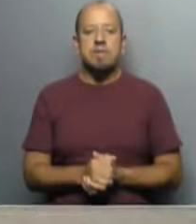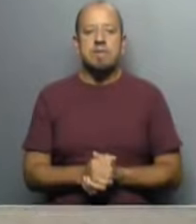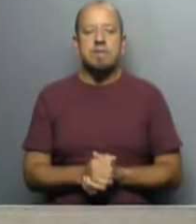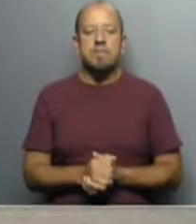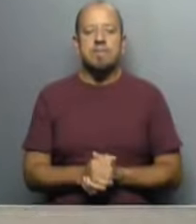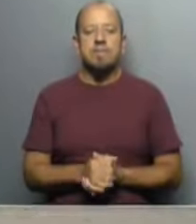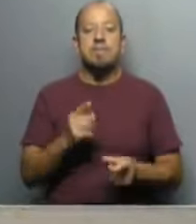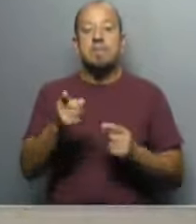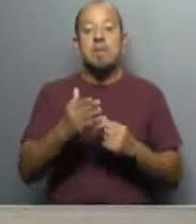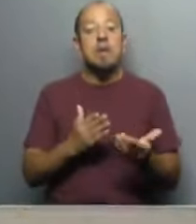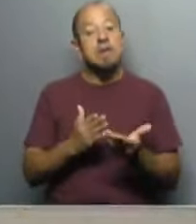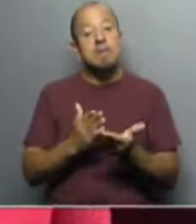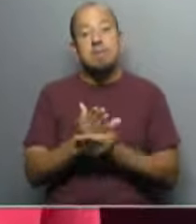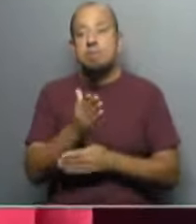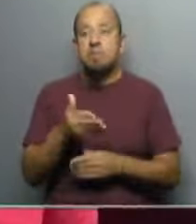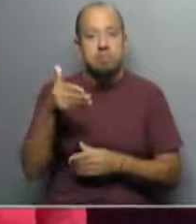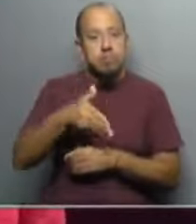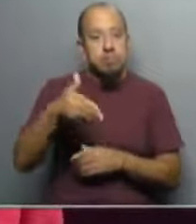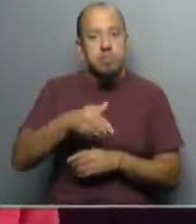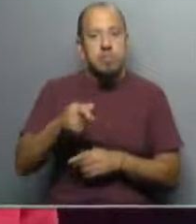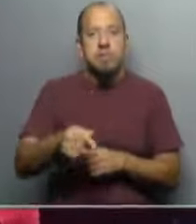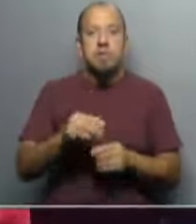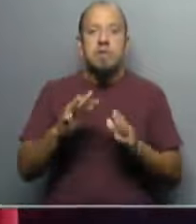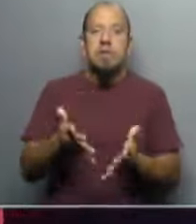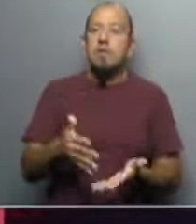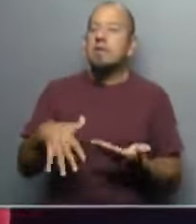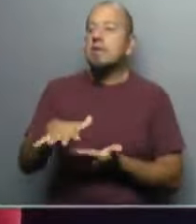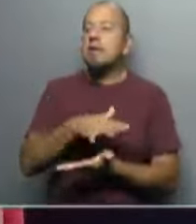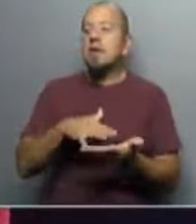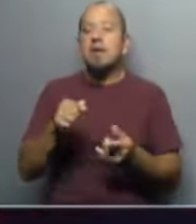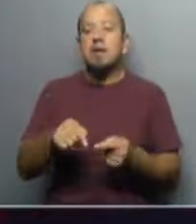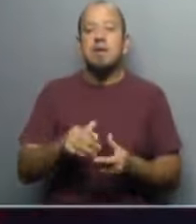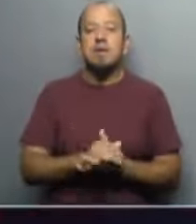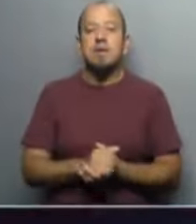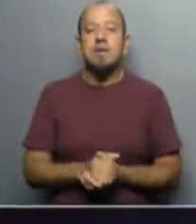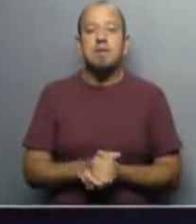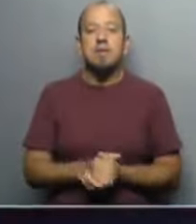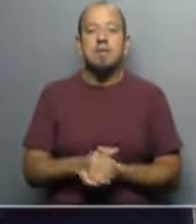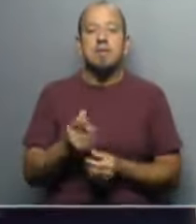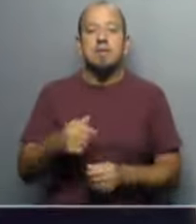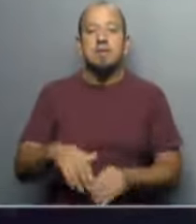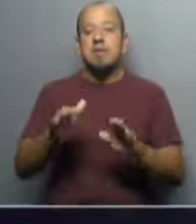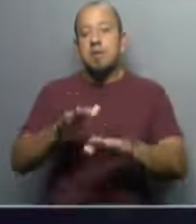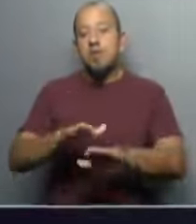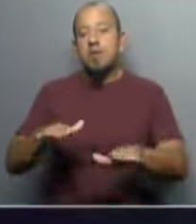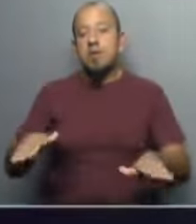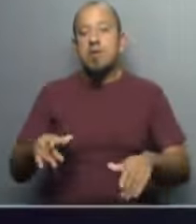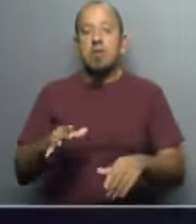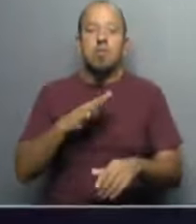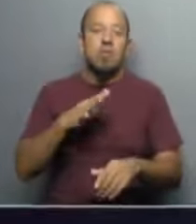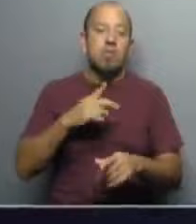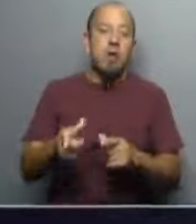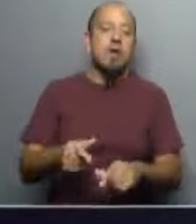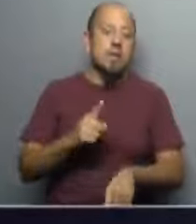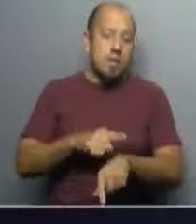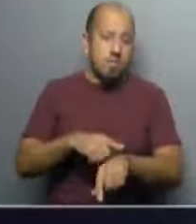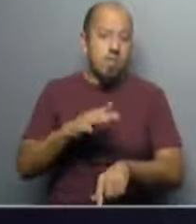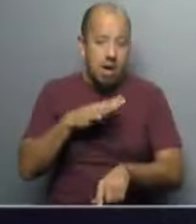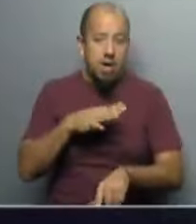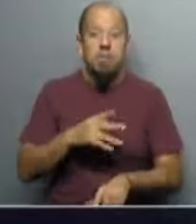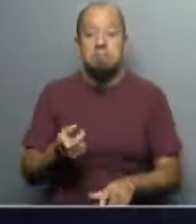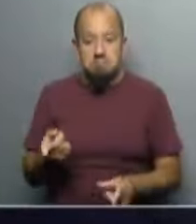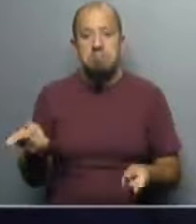Verónica, ¿venís siempre acá? ¿Qué te atrae de este parque, de este lugar? Venimos con los niños cuando tenemos alguna tarde libre,